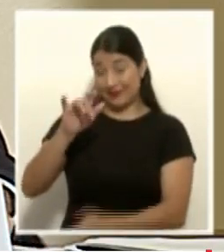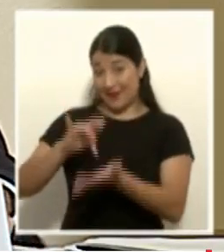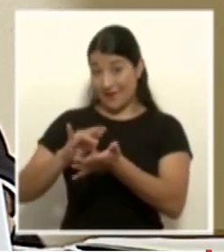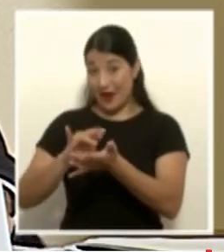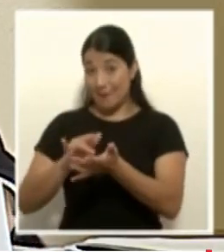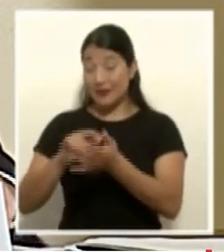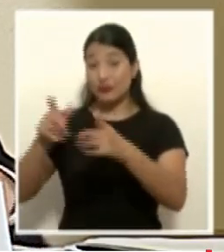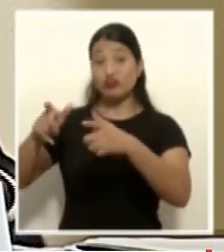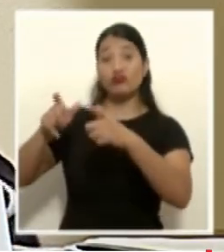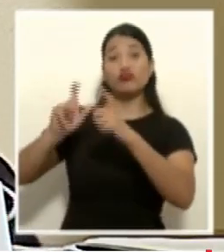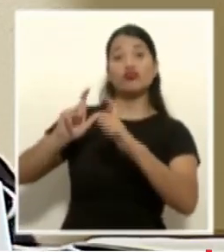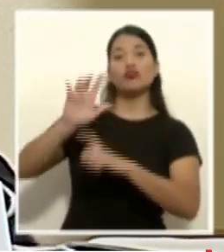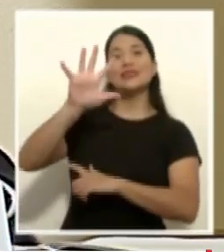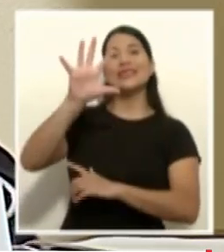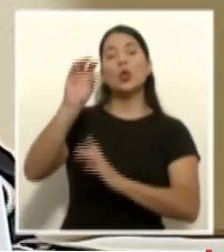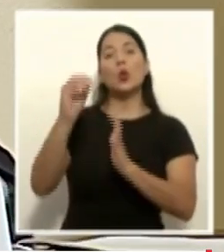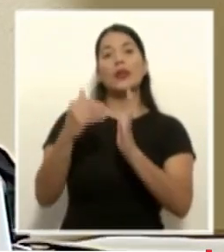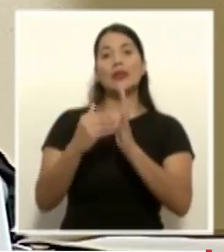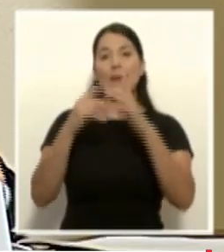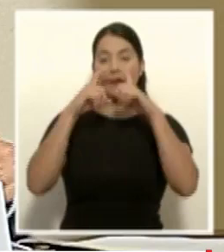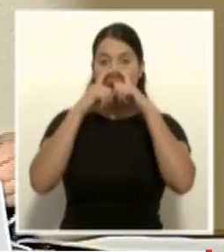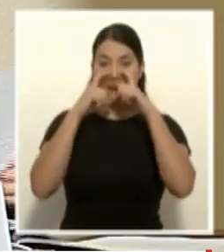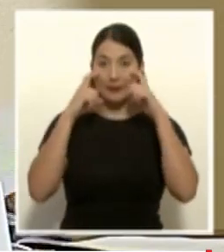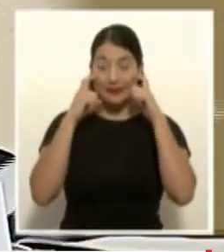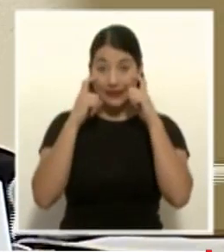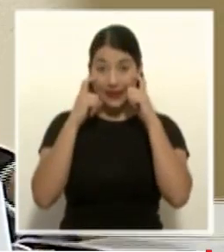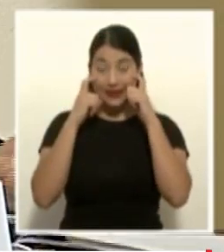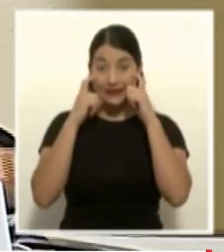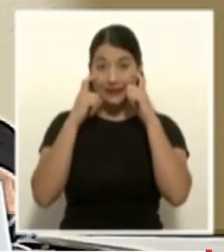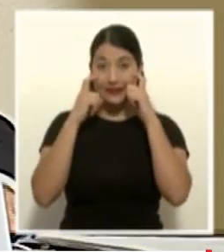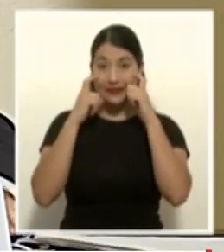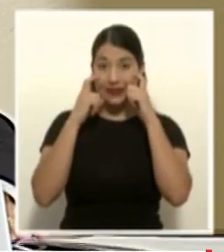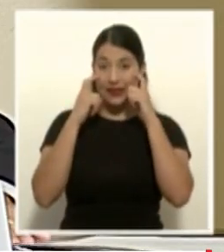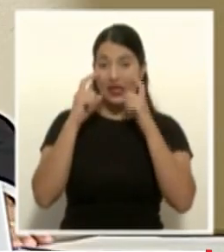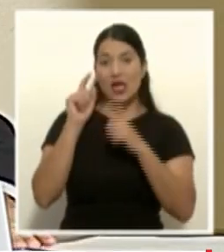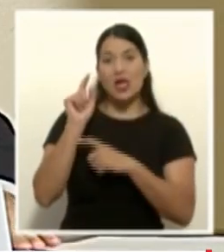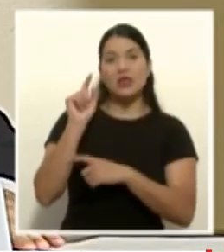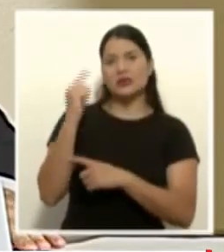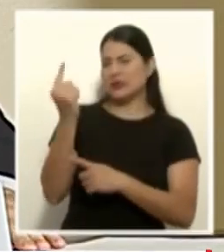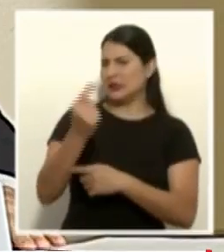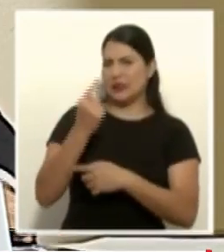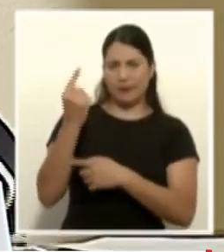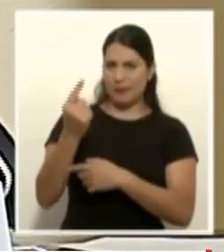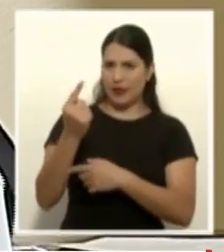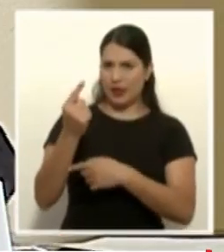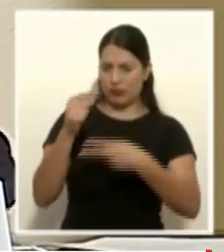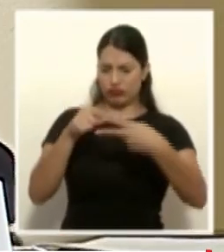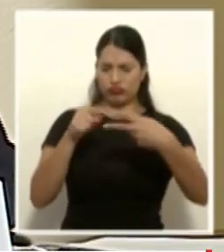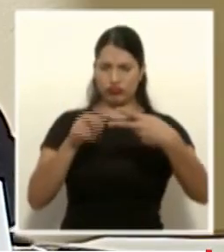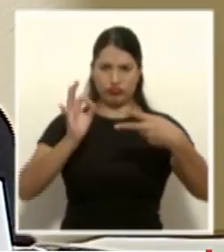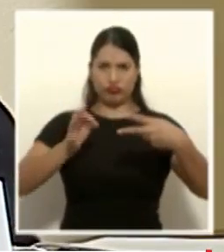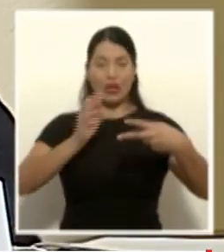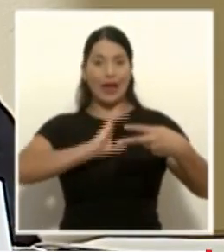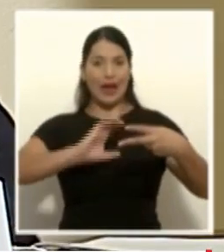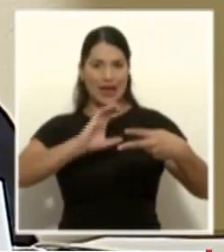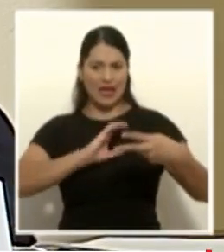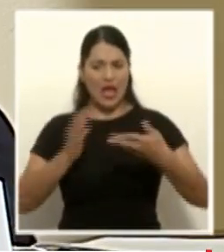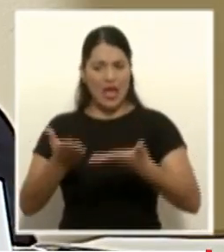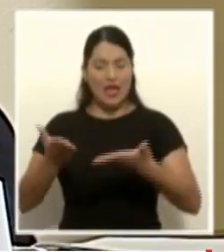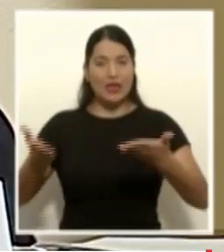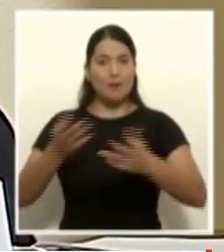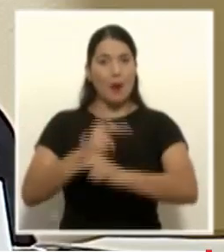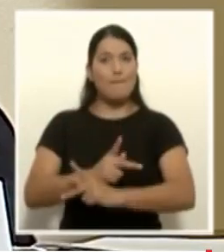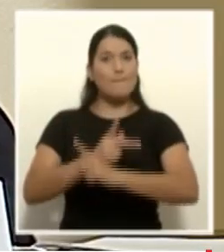50,000 mascarillas quirúrgicas. Siempre vienen bien estas donaciones, ese es equipo de protección